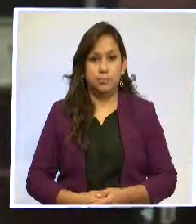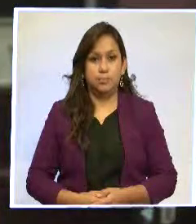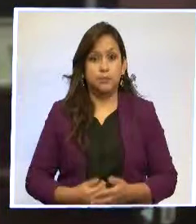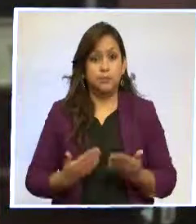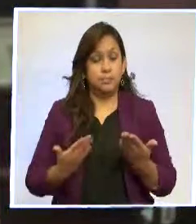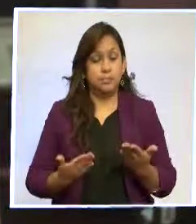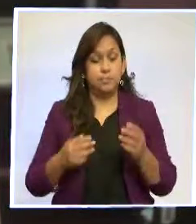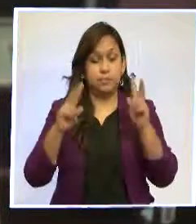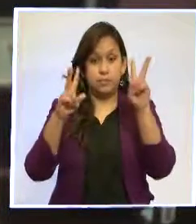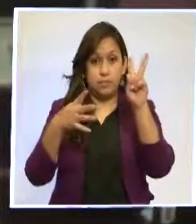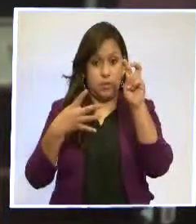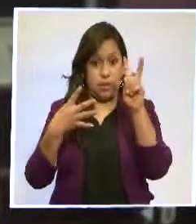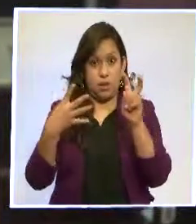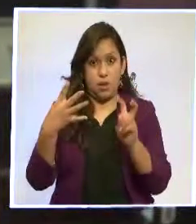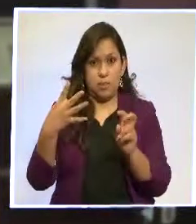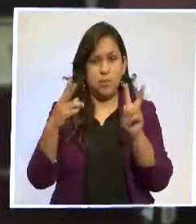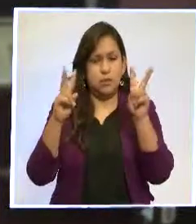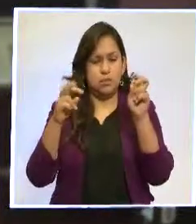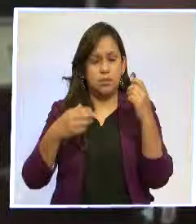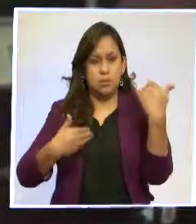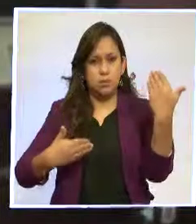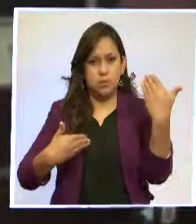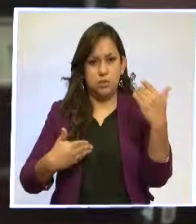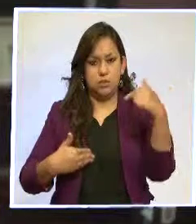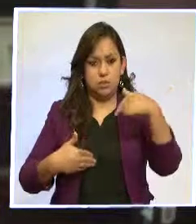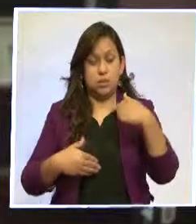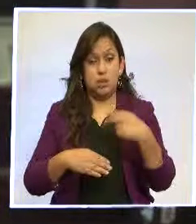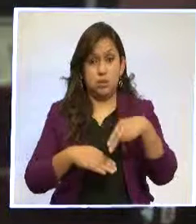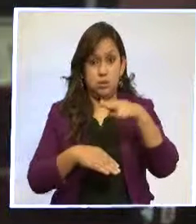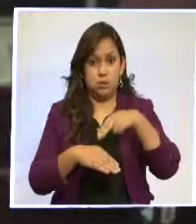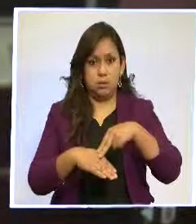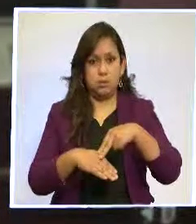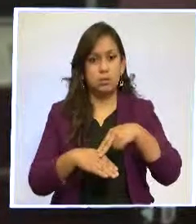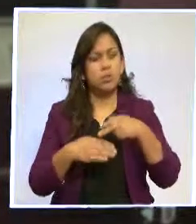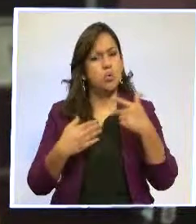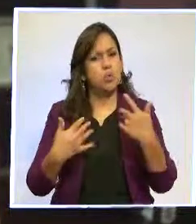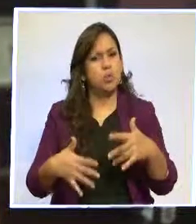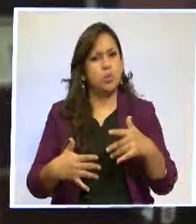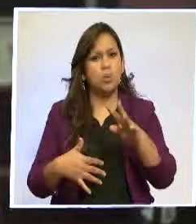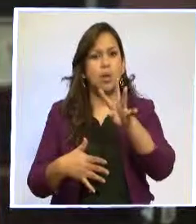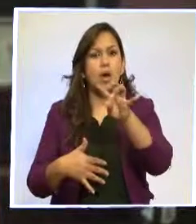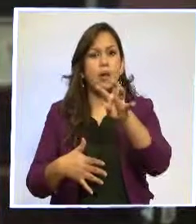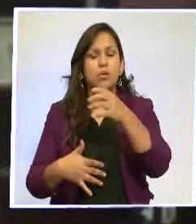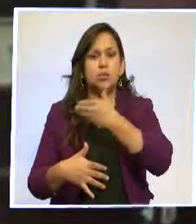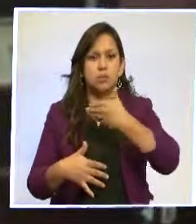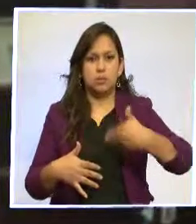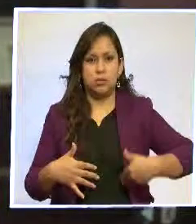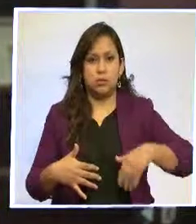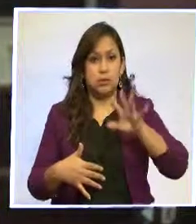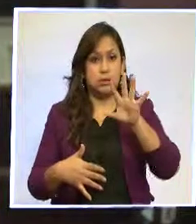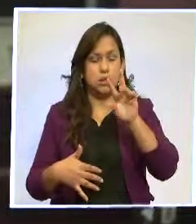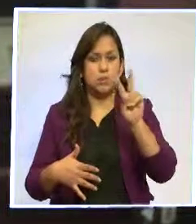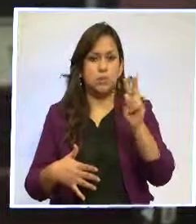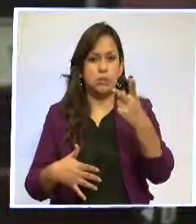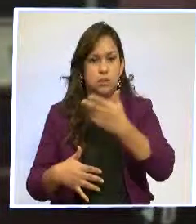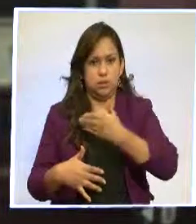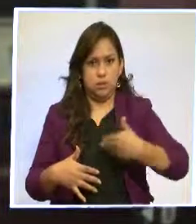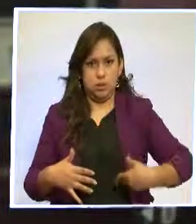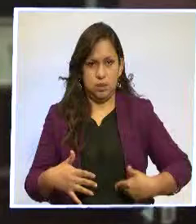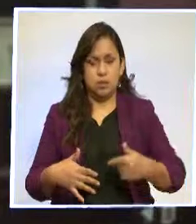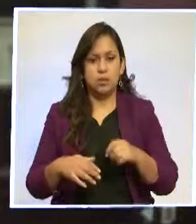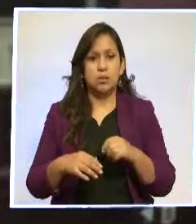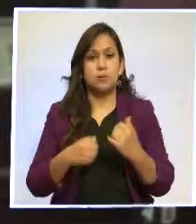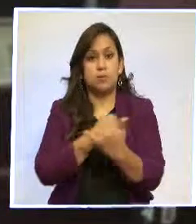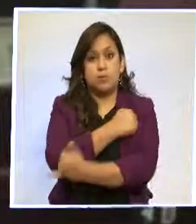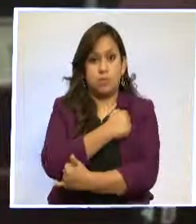Junto a los temas de política nacional, esta semana ha estado marcada por la presencia de 14 presidentes y 5 vicepresidentes de los países que